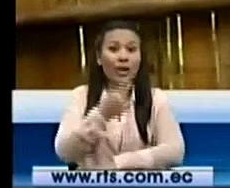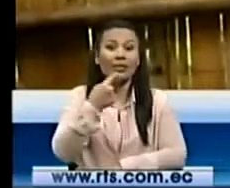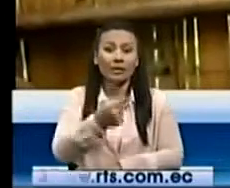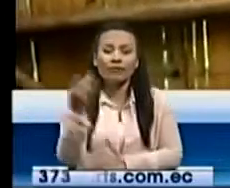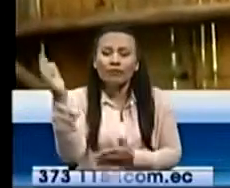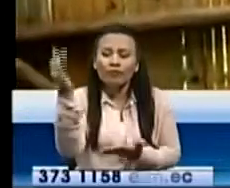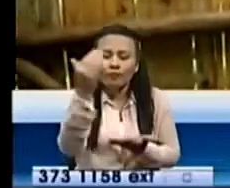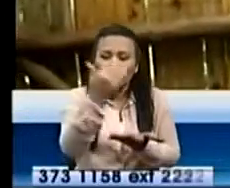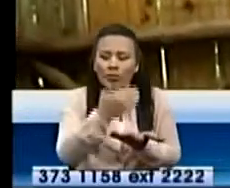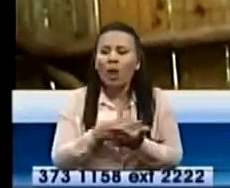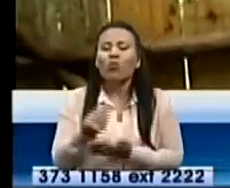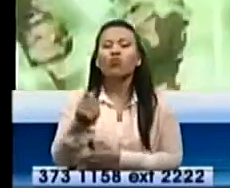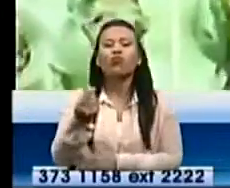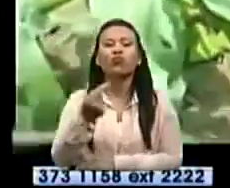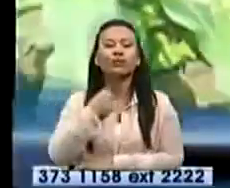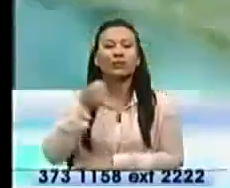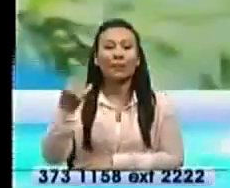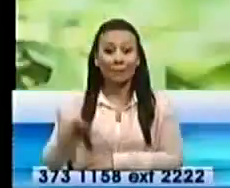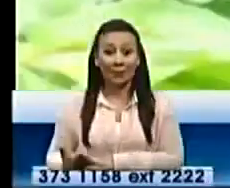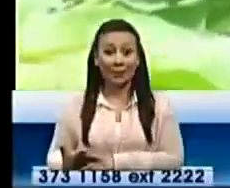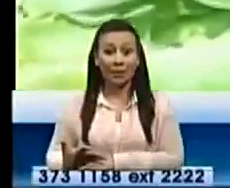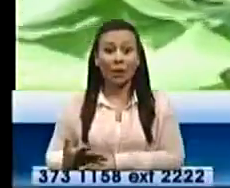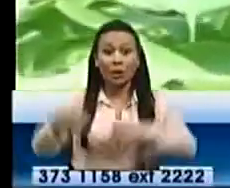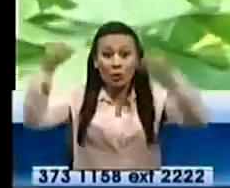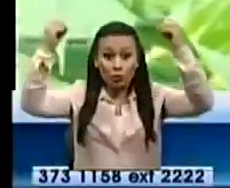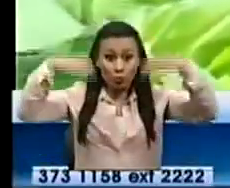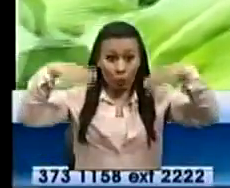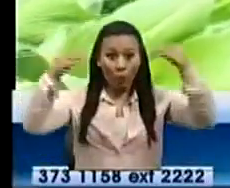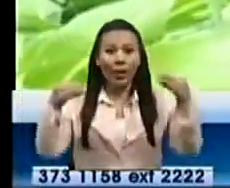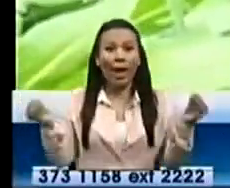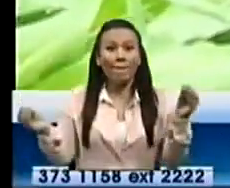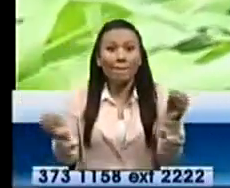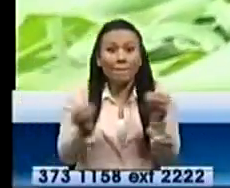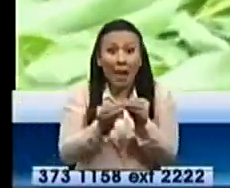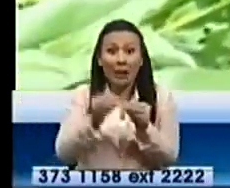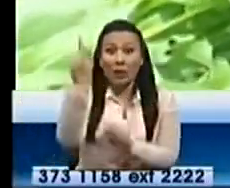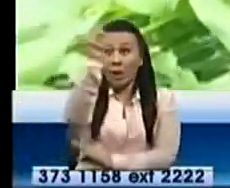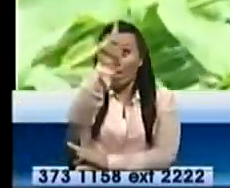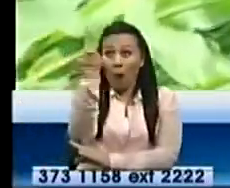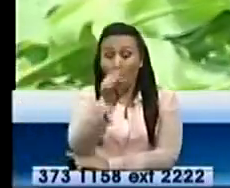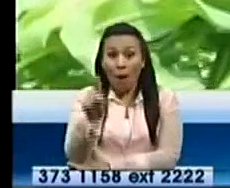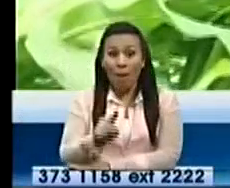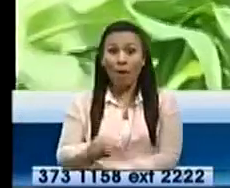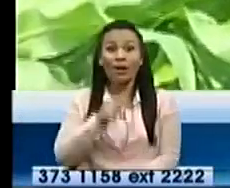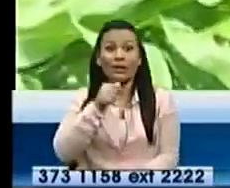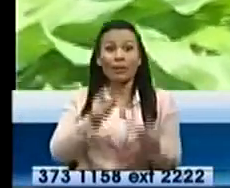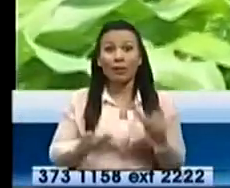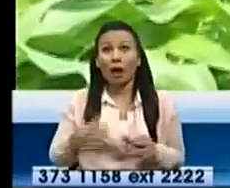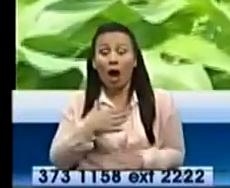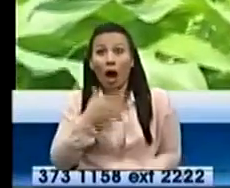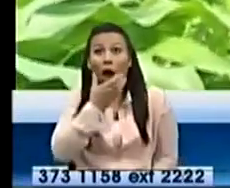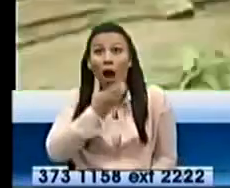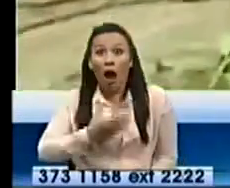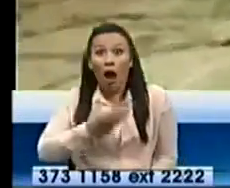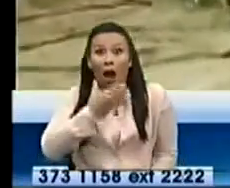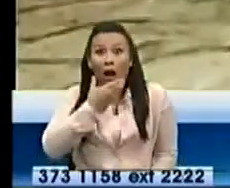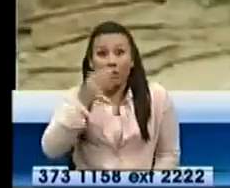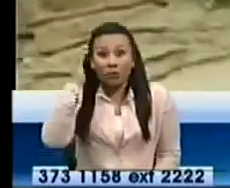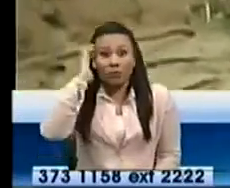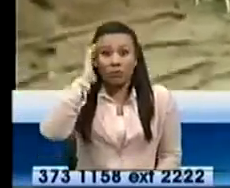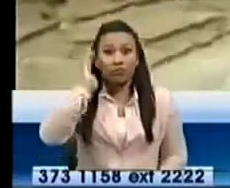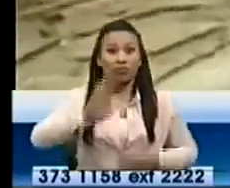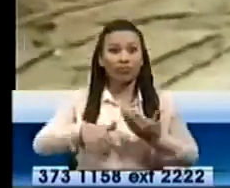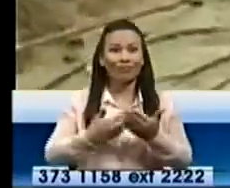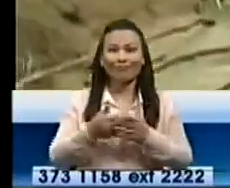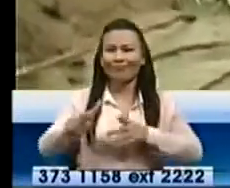causados por la lluvia, que esta vez vino acompañada con truenos y relámpagos que mantuvo en alerta a los habitantes de este sector. Sancán, todo